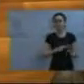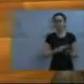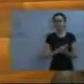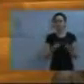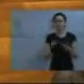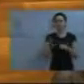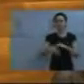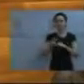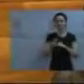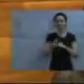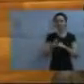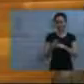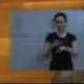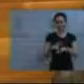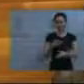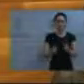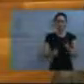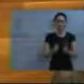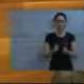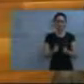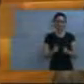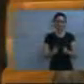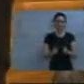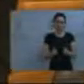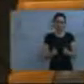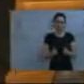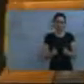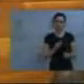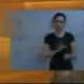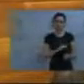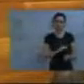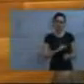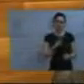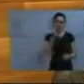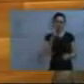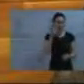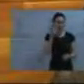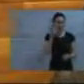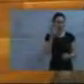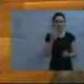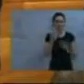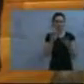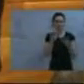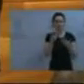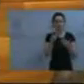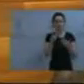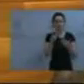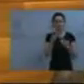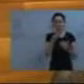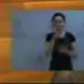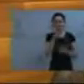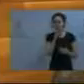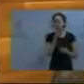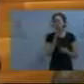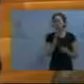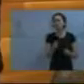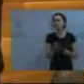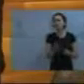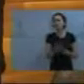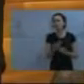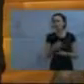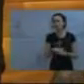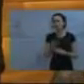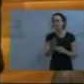de presentación de ofertas para un concurso de ese calibre, que yo tengo aquí los pliegos, concluía el 7 de febrero. ¿Cuántos días hábiles hubo para